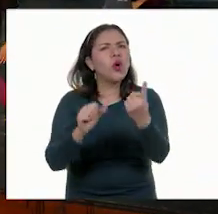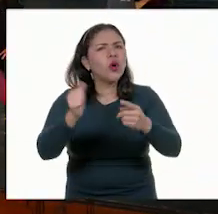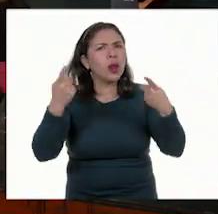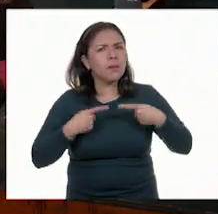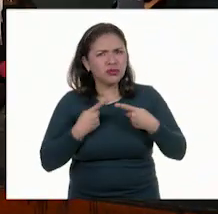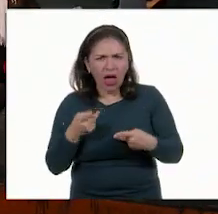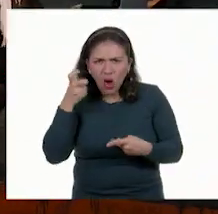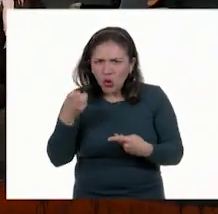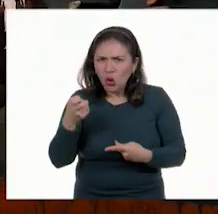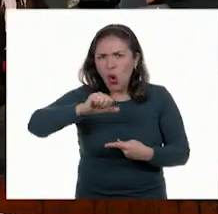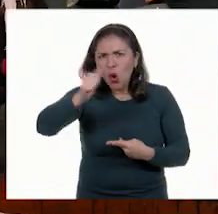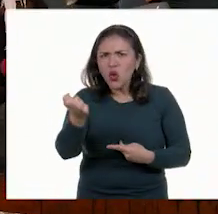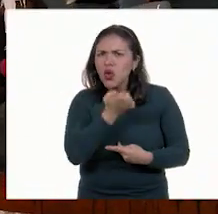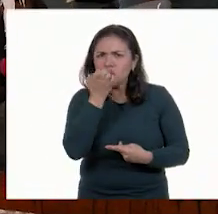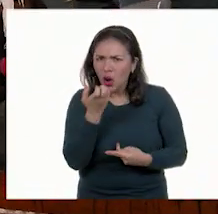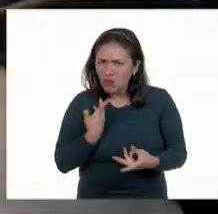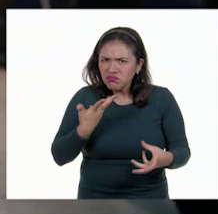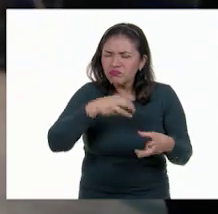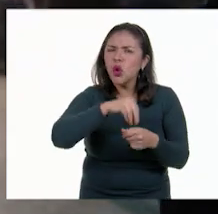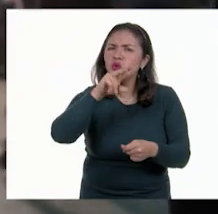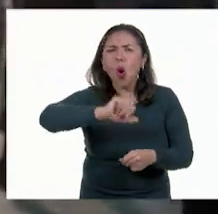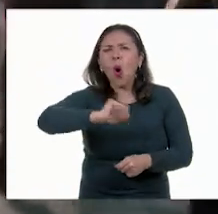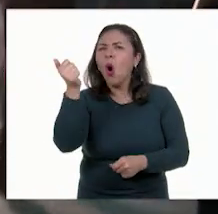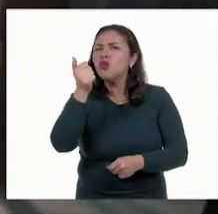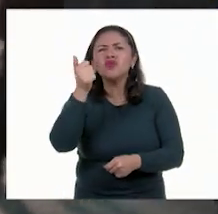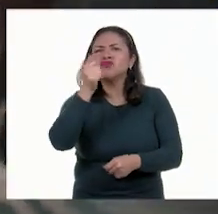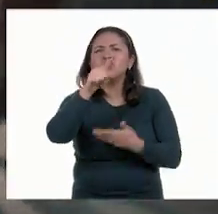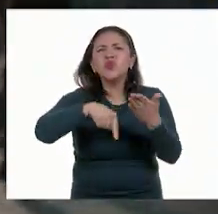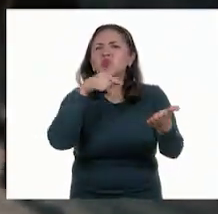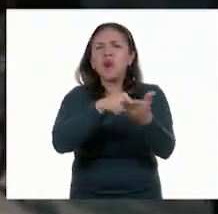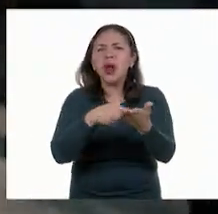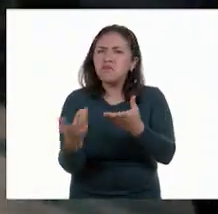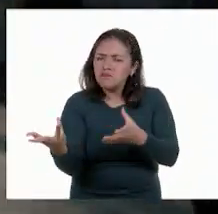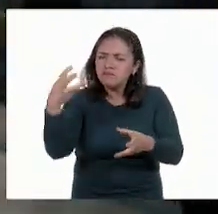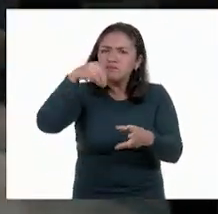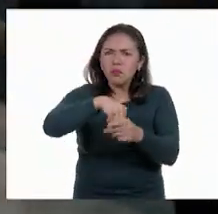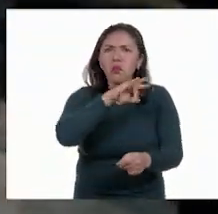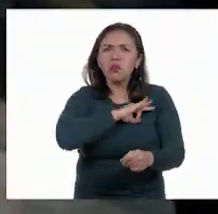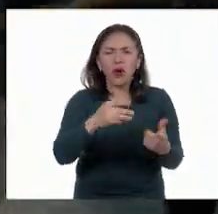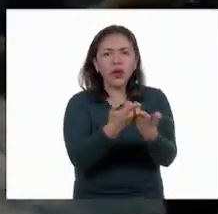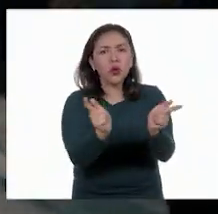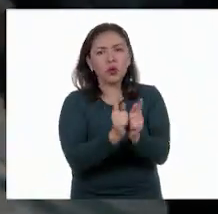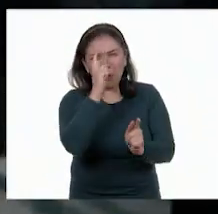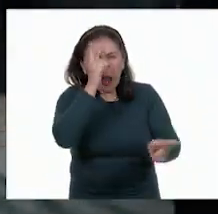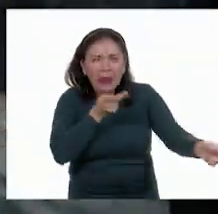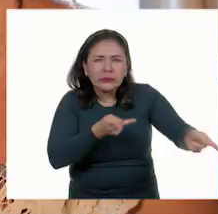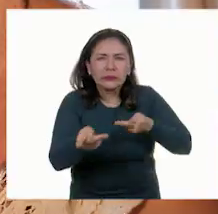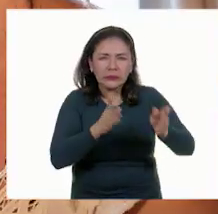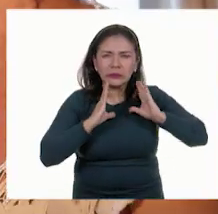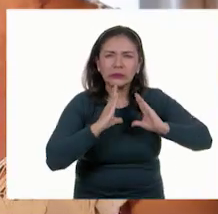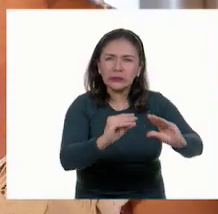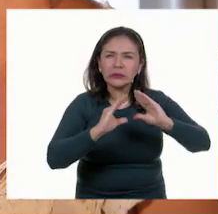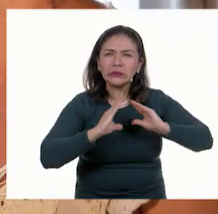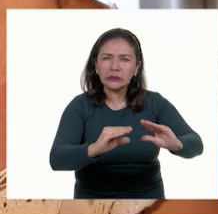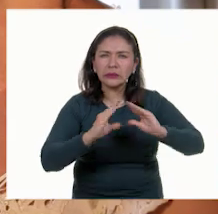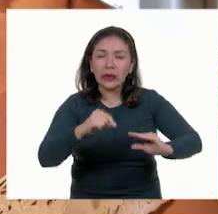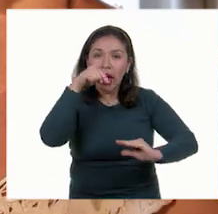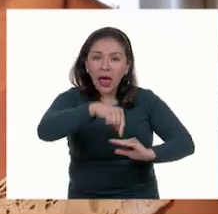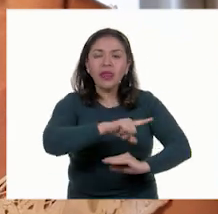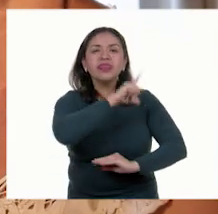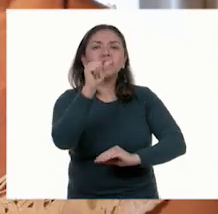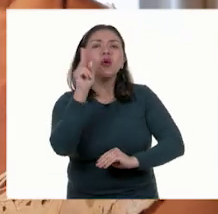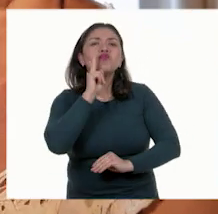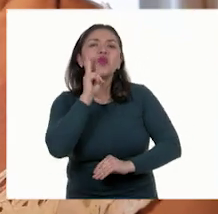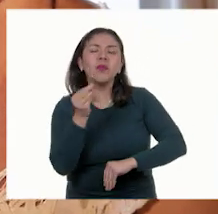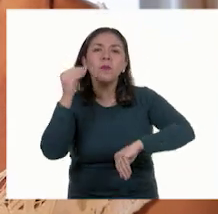a la escuela vienen de fuera y de otras partes de la República, entran a ese grupo, se preparan y después se les hace una audición